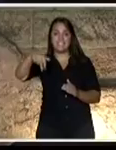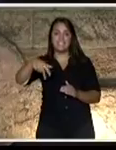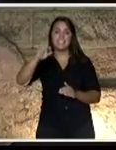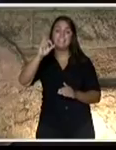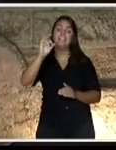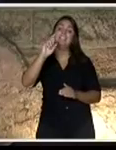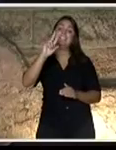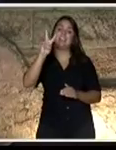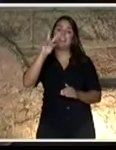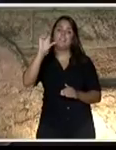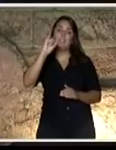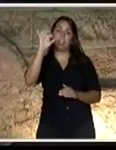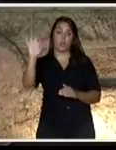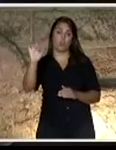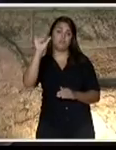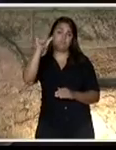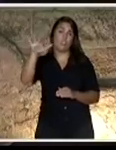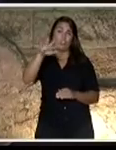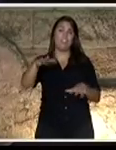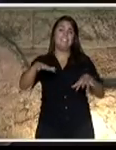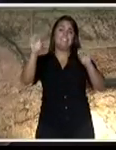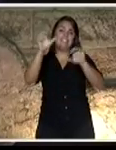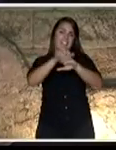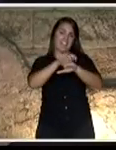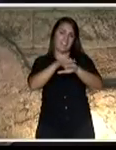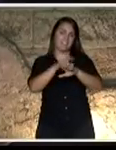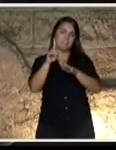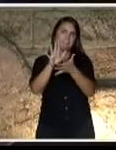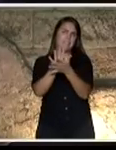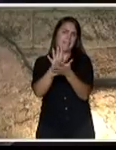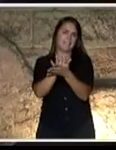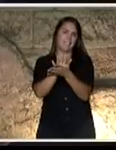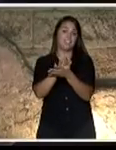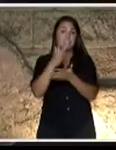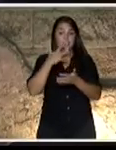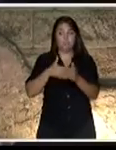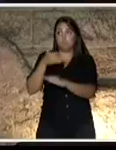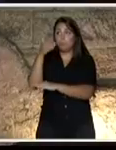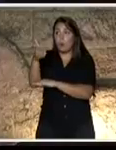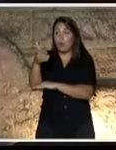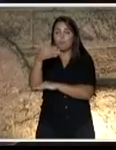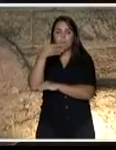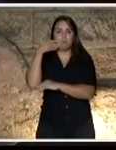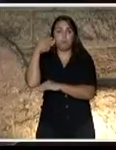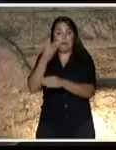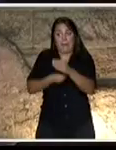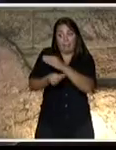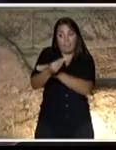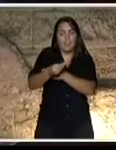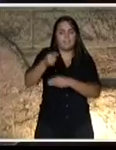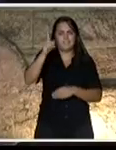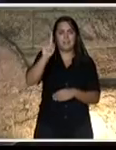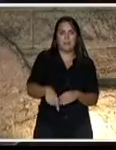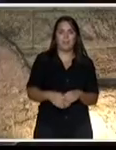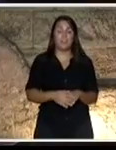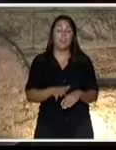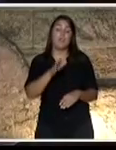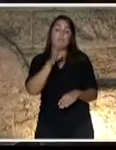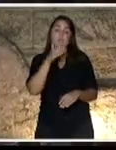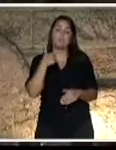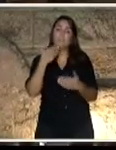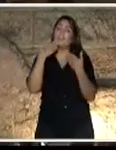tranquilo allá en la Sierra de Gata. Estar allí es un privilegio, nacer allí creo que también. Entonces, a